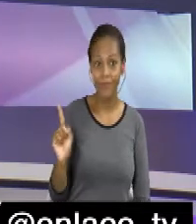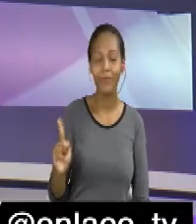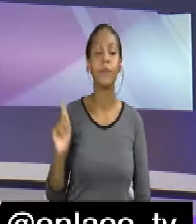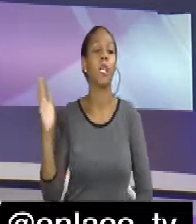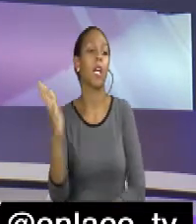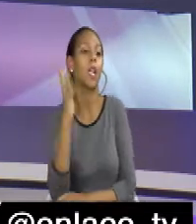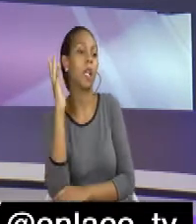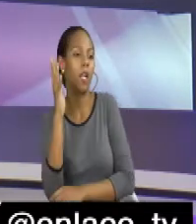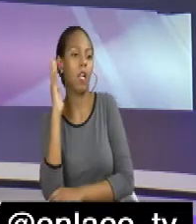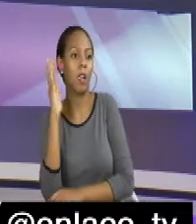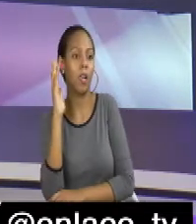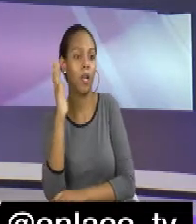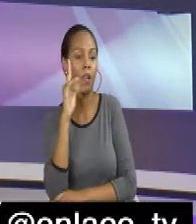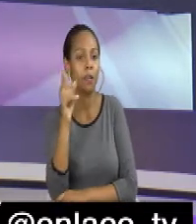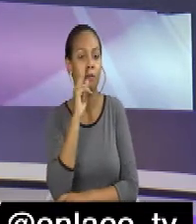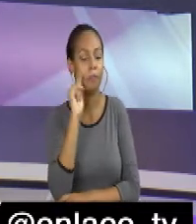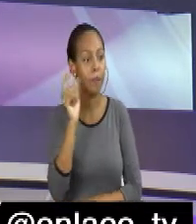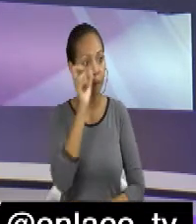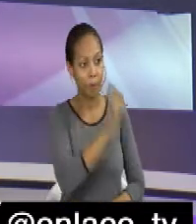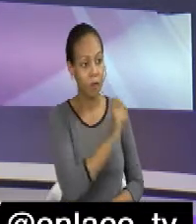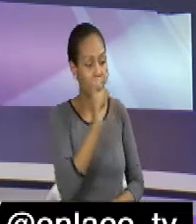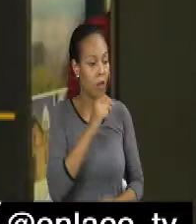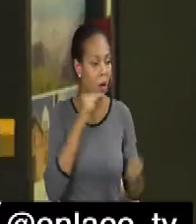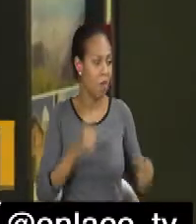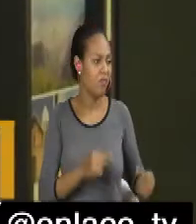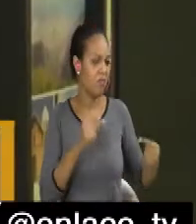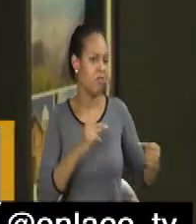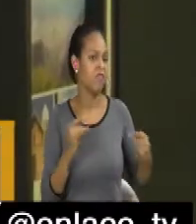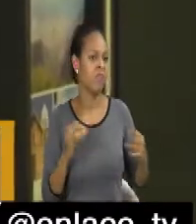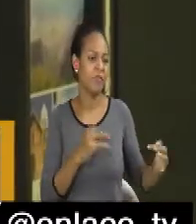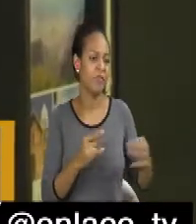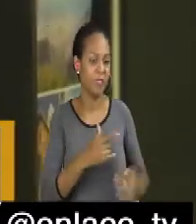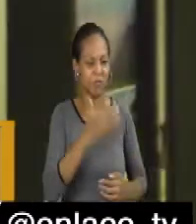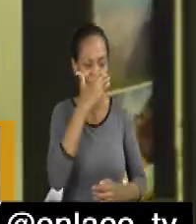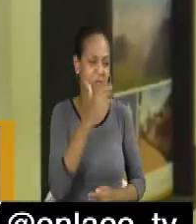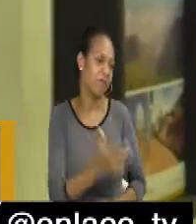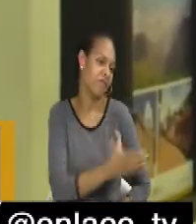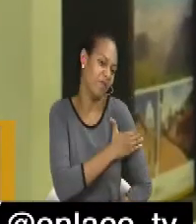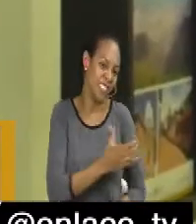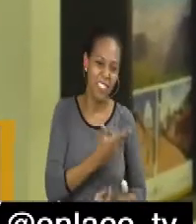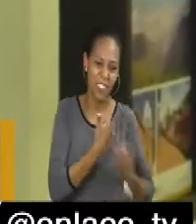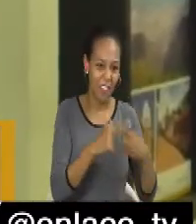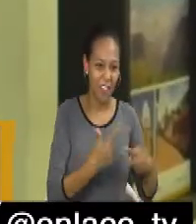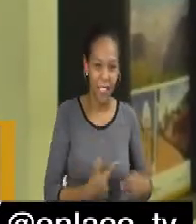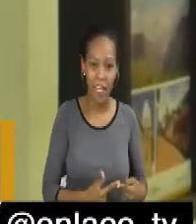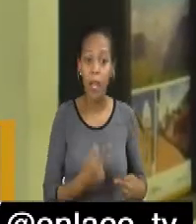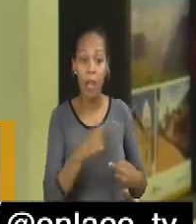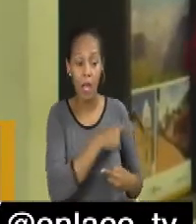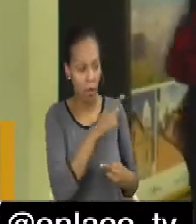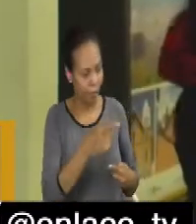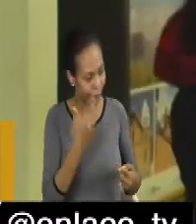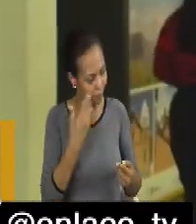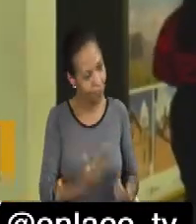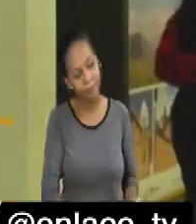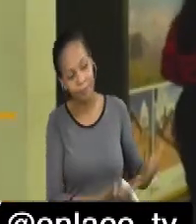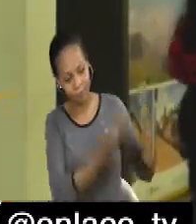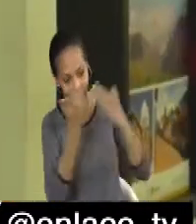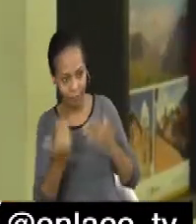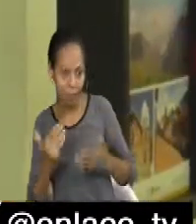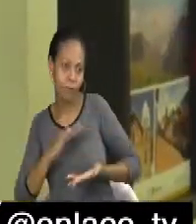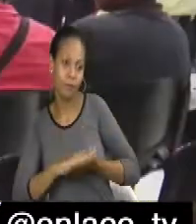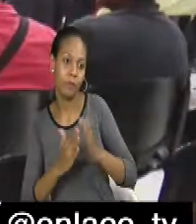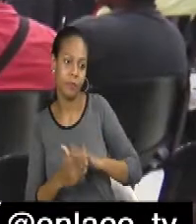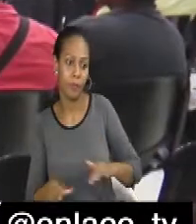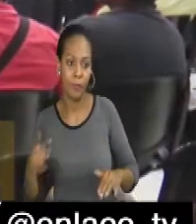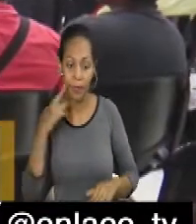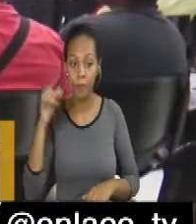civil de actores al margen de la ley. Yo, Sus Mitrotti Ventura, director de la Agencia Colombiana para la Reintegración, se encuentra en Barranca Bermeja